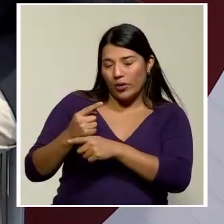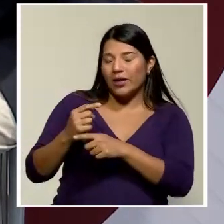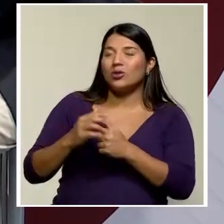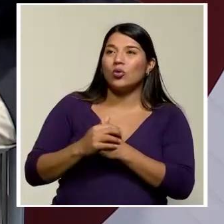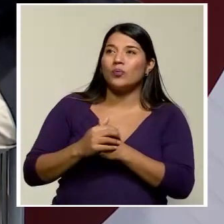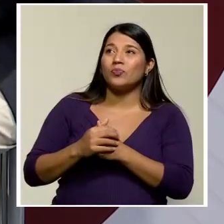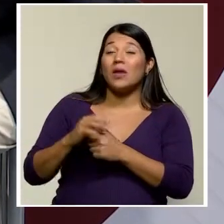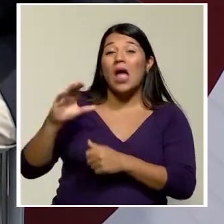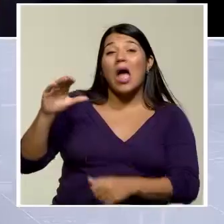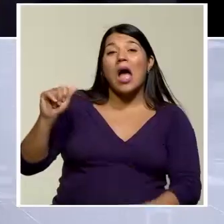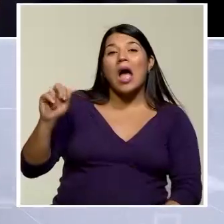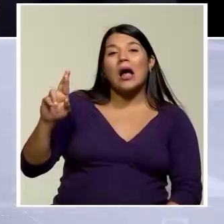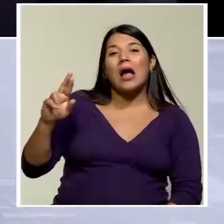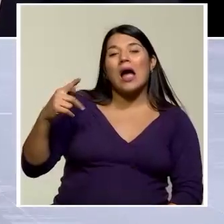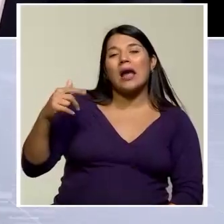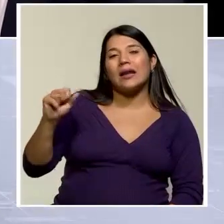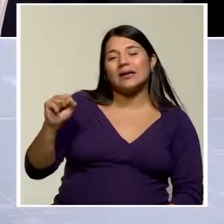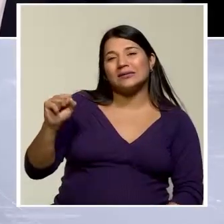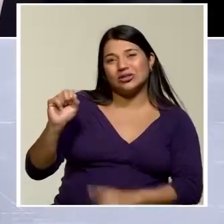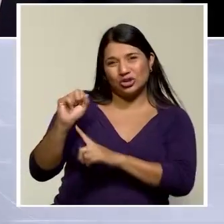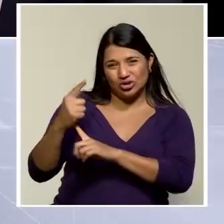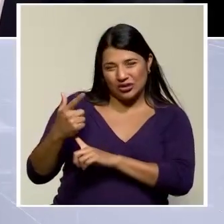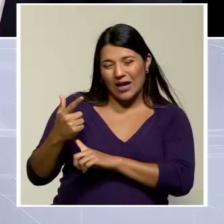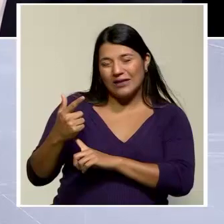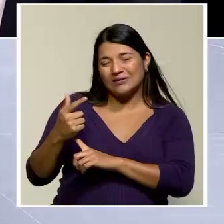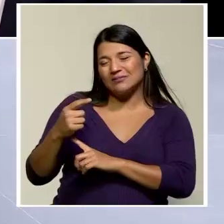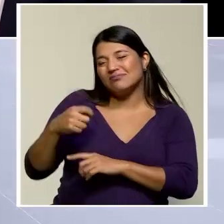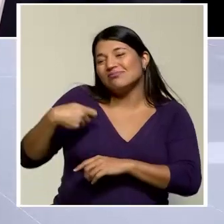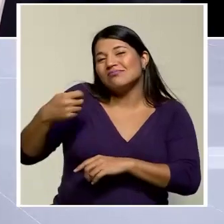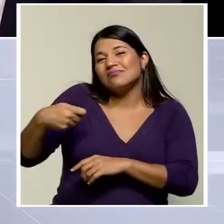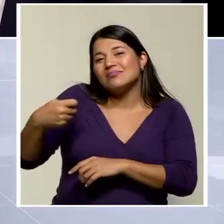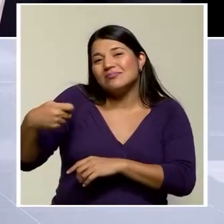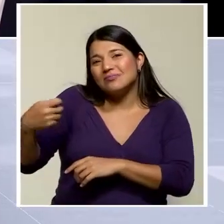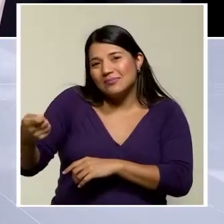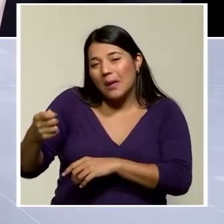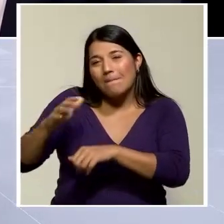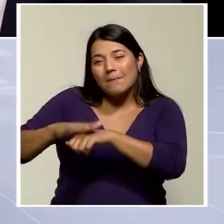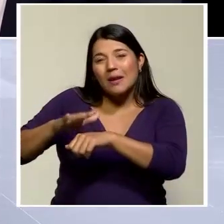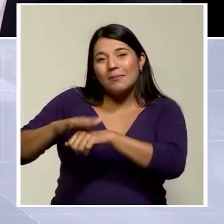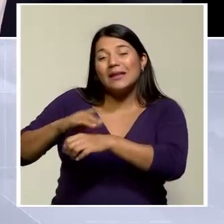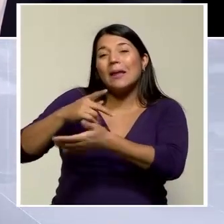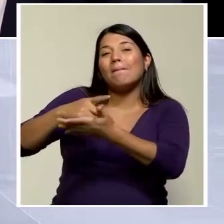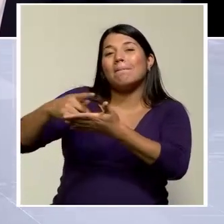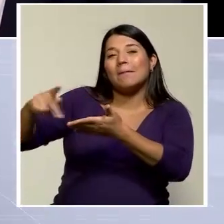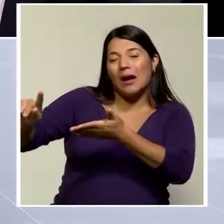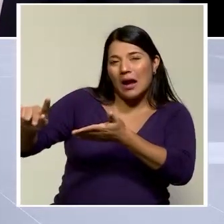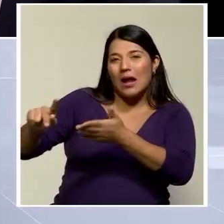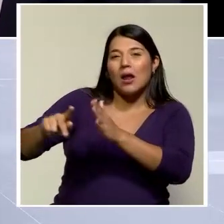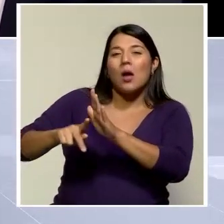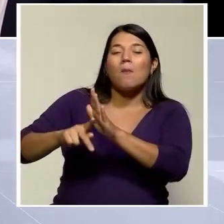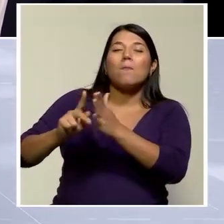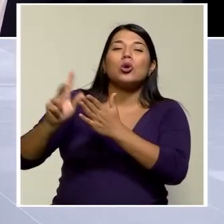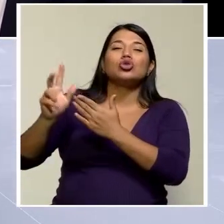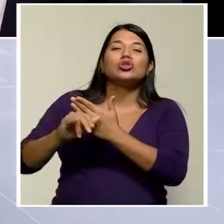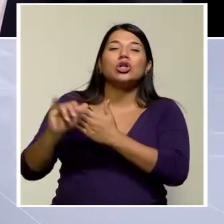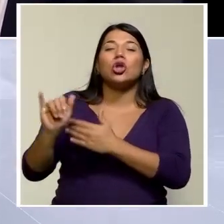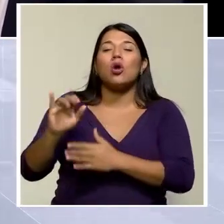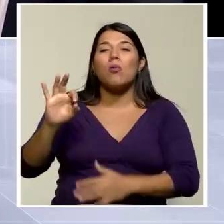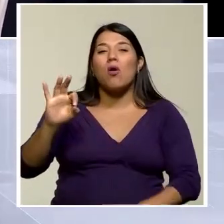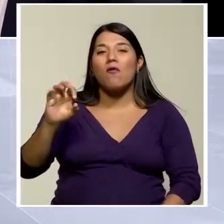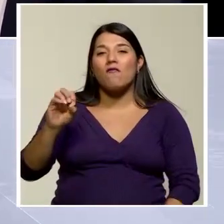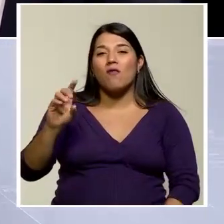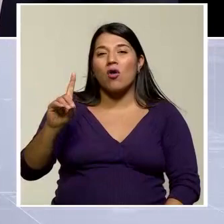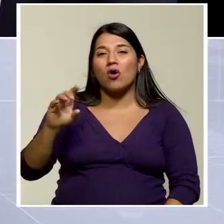llaman cargas sociales, porque son las contribuciones a la seguridad social que nos permite financiar programas como FODESAF, por ejemplo, que es fundamental